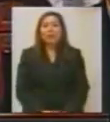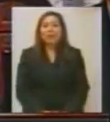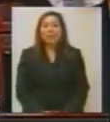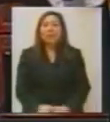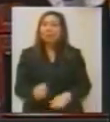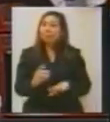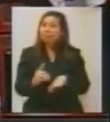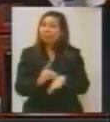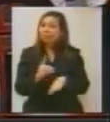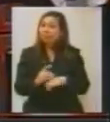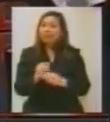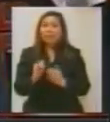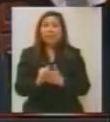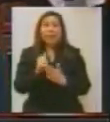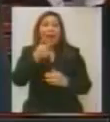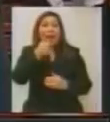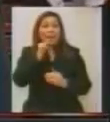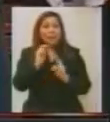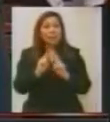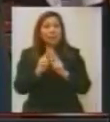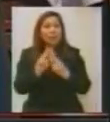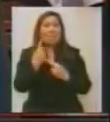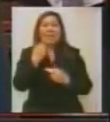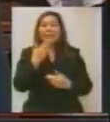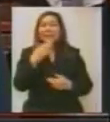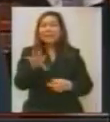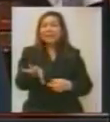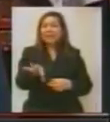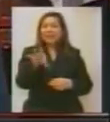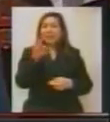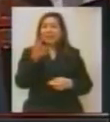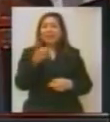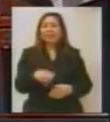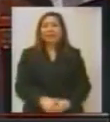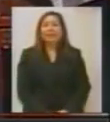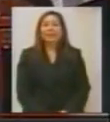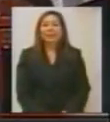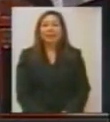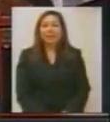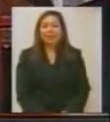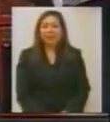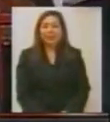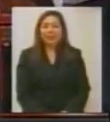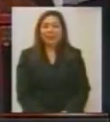ha desarrollado su sesión el día de ayer para elegir a su